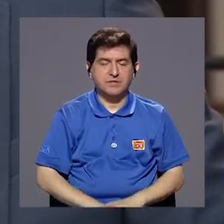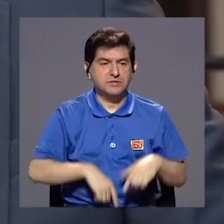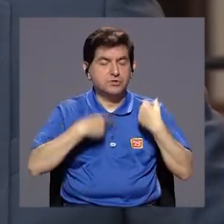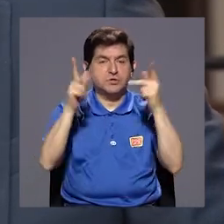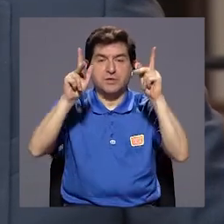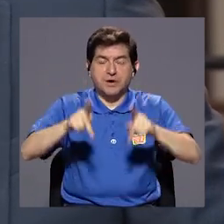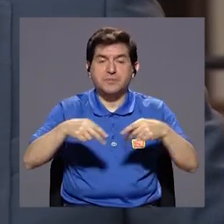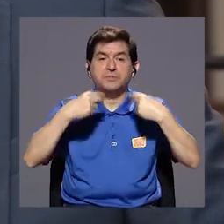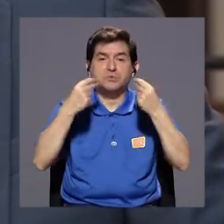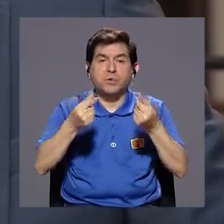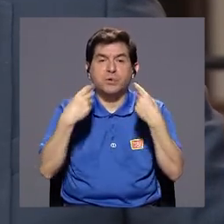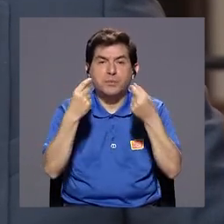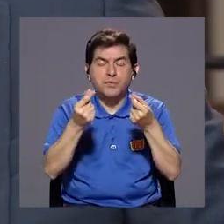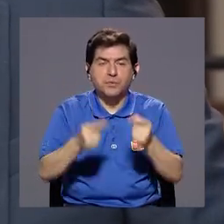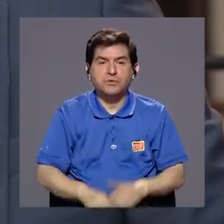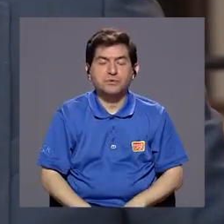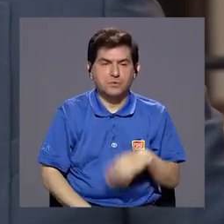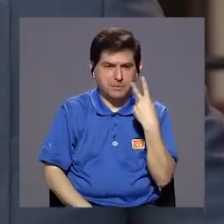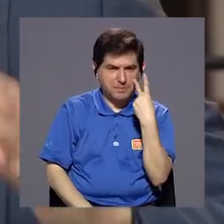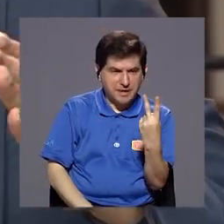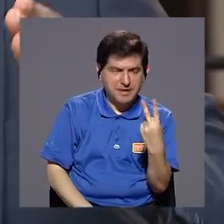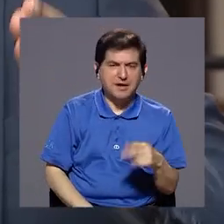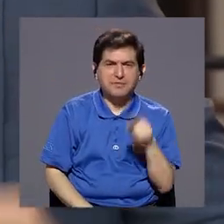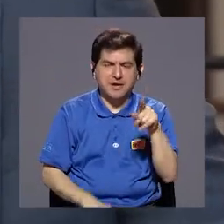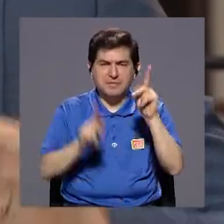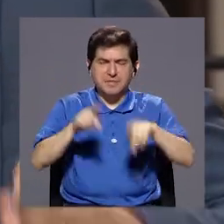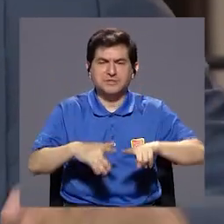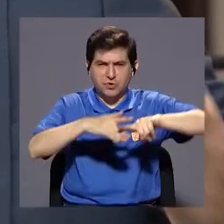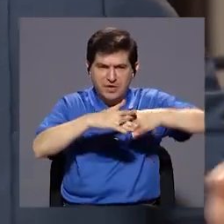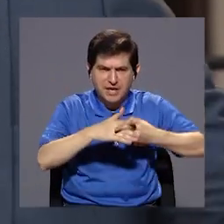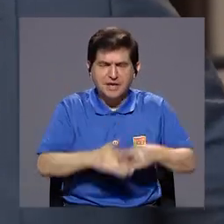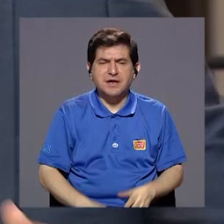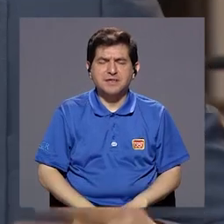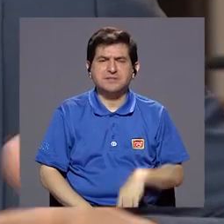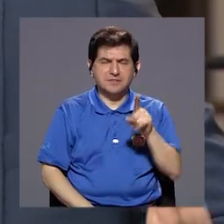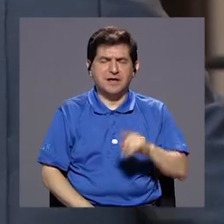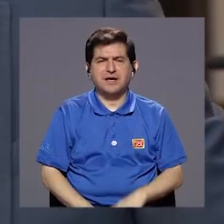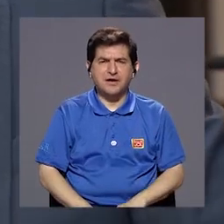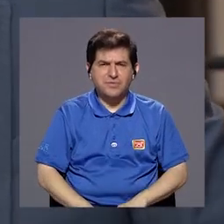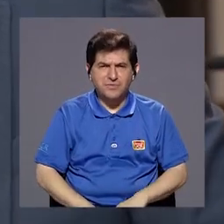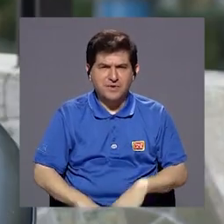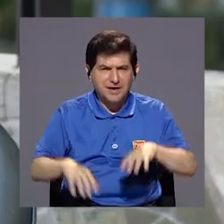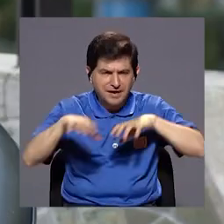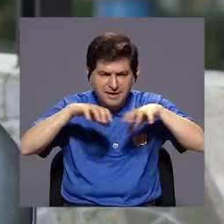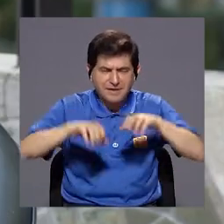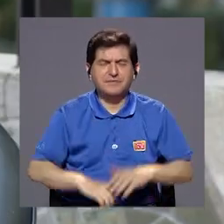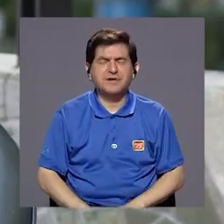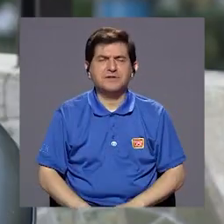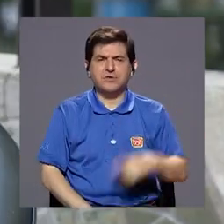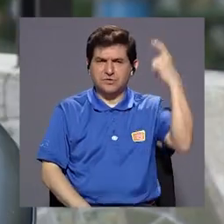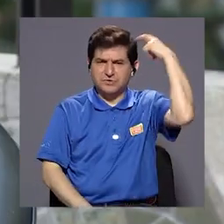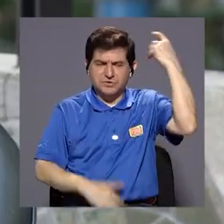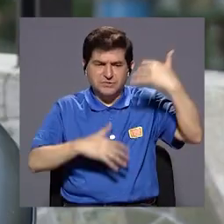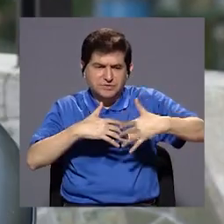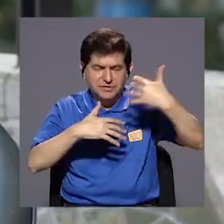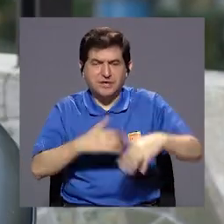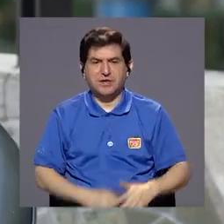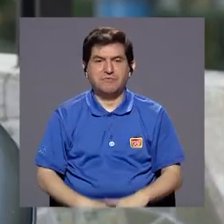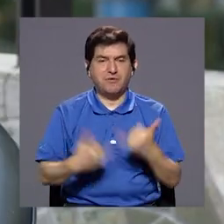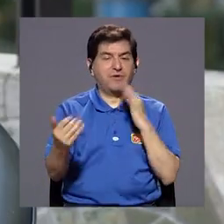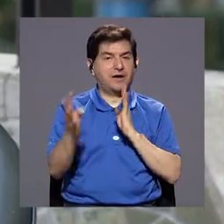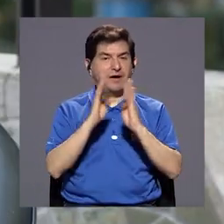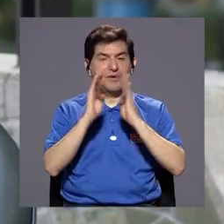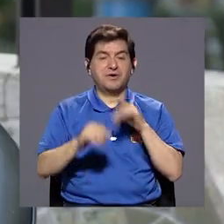que lleve al paciente lo más pronto posible para documentar si está entrando en un infarto, un evento cerebrovascular. Bueno, yo creo que es momento entonces